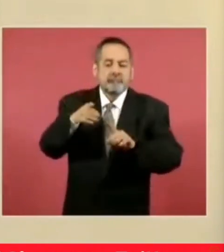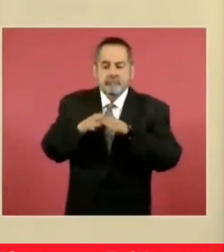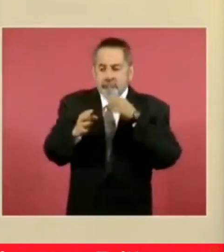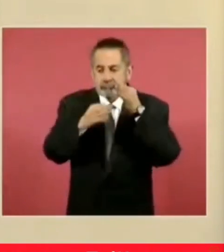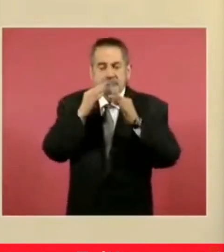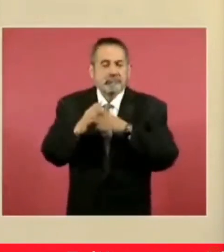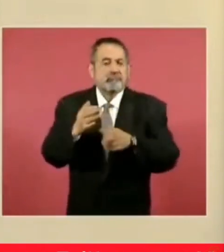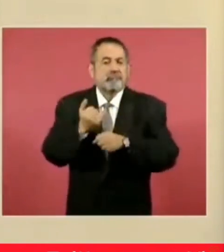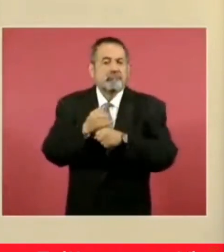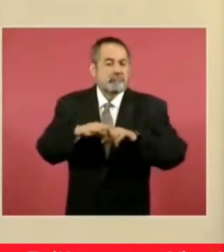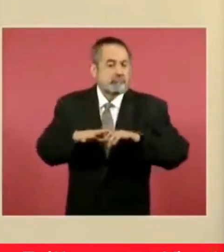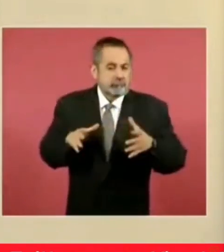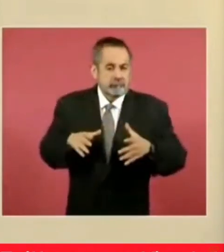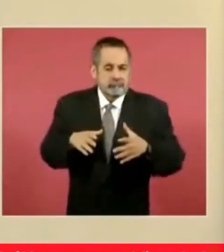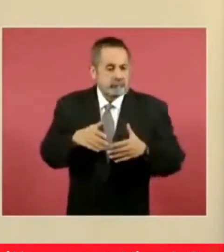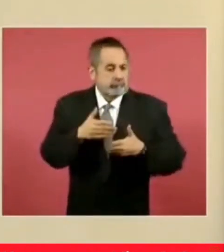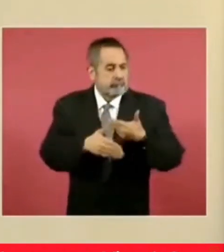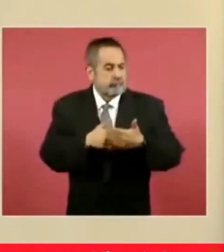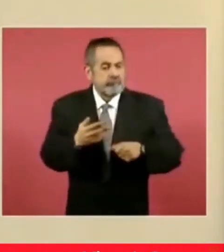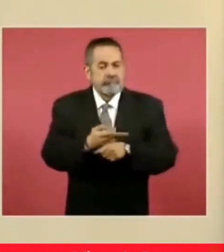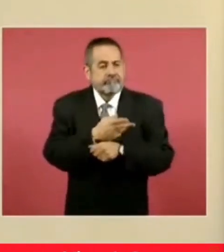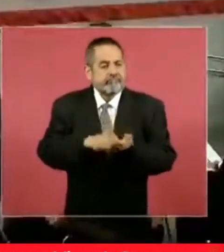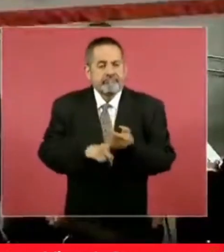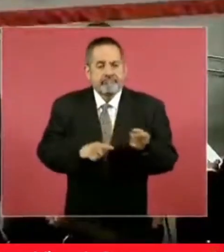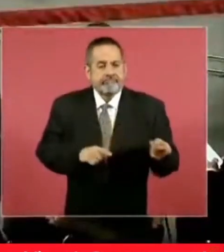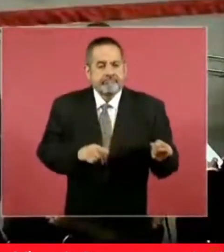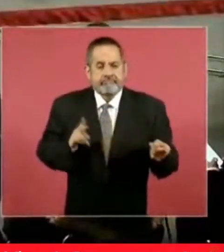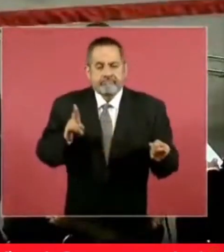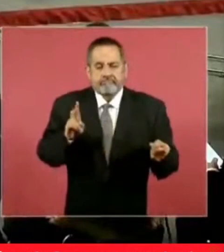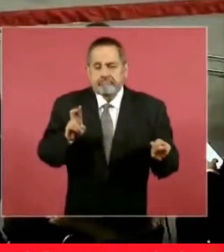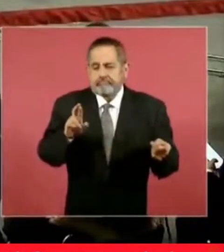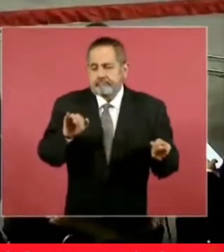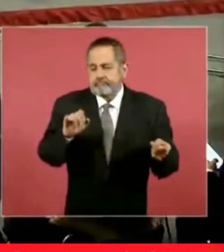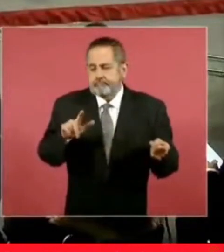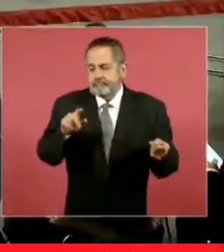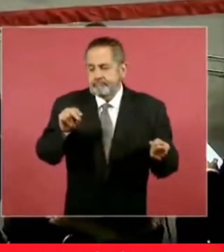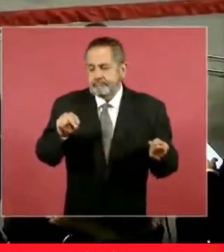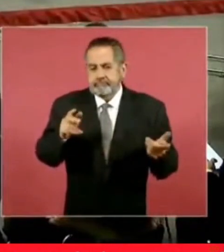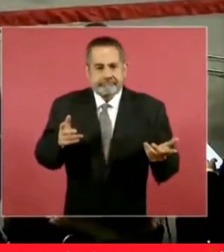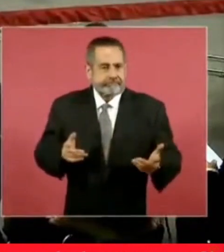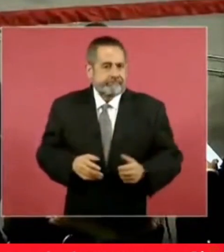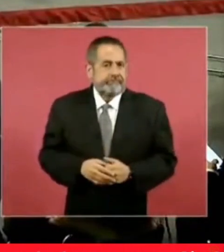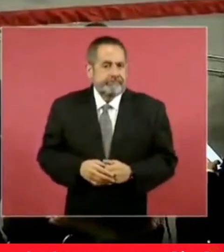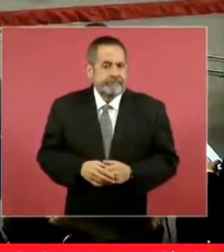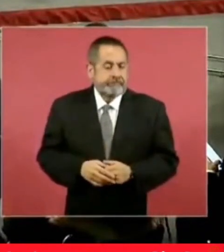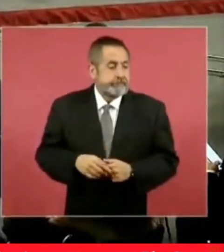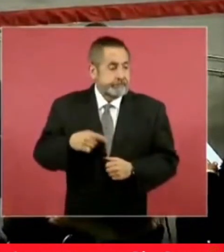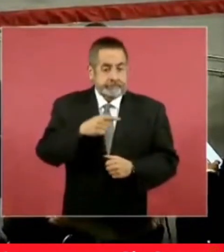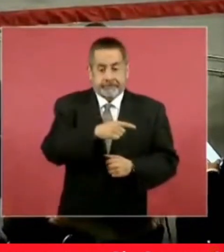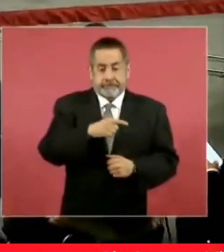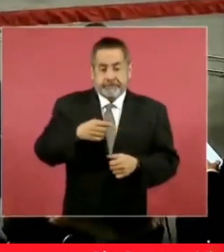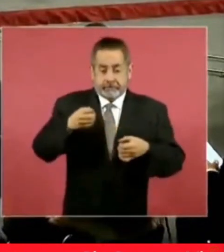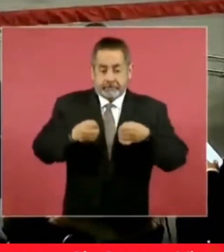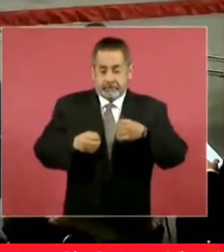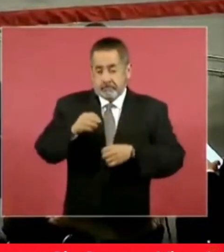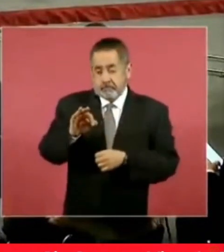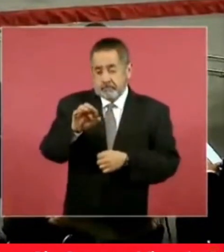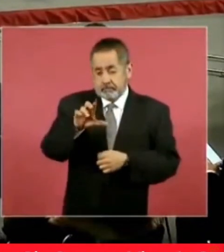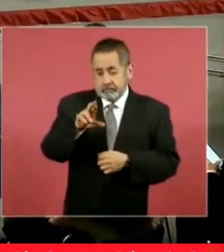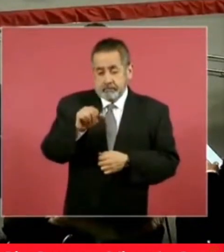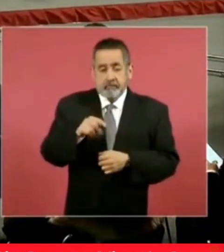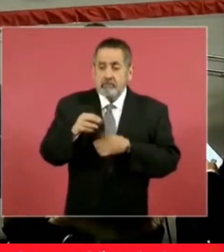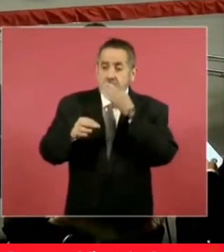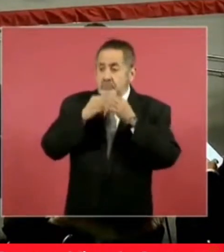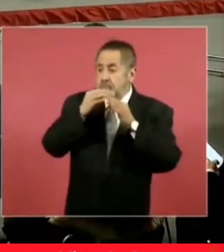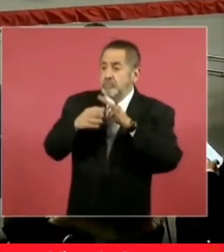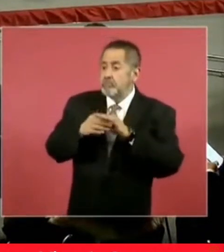información del proceso penal que lleva Uriel n de acuerdo al al juez flores Martínez la divulgación de la información